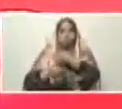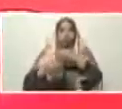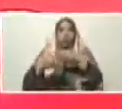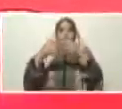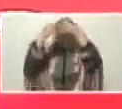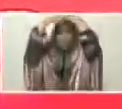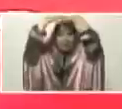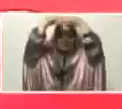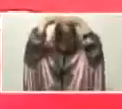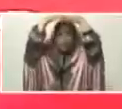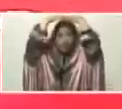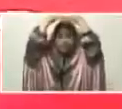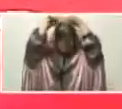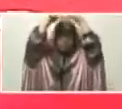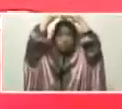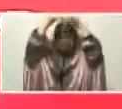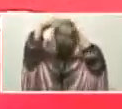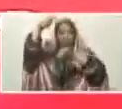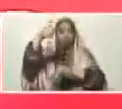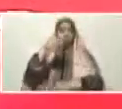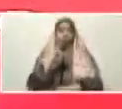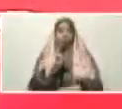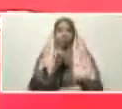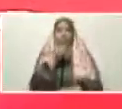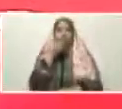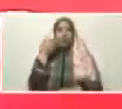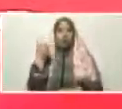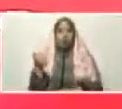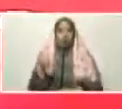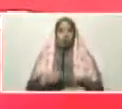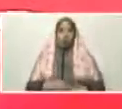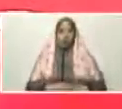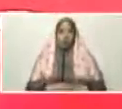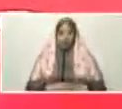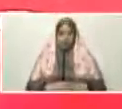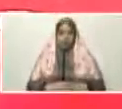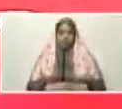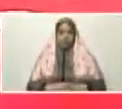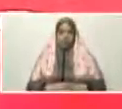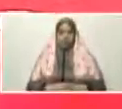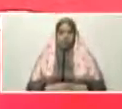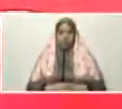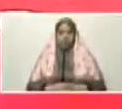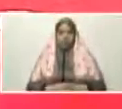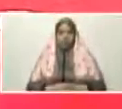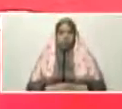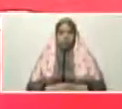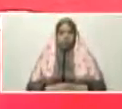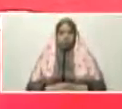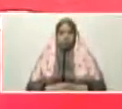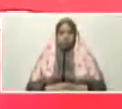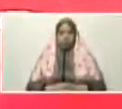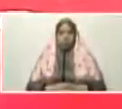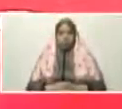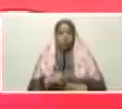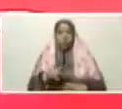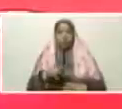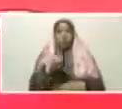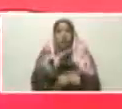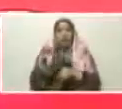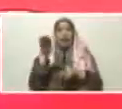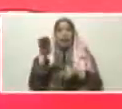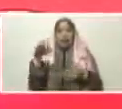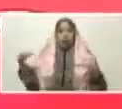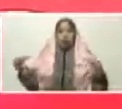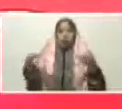la forja la forja de elementos en el carácter colectivo